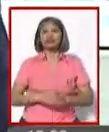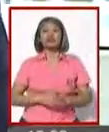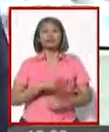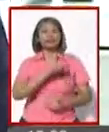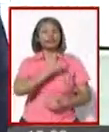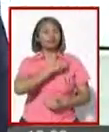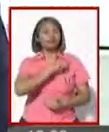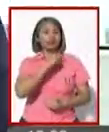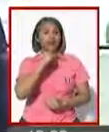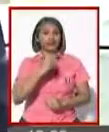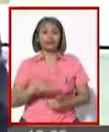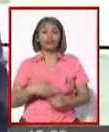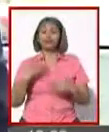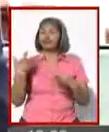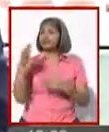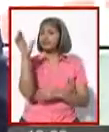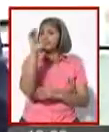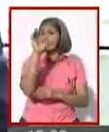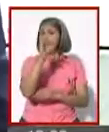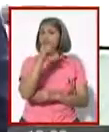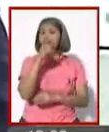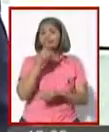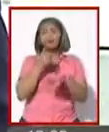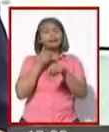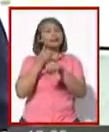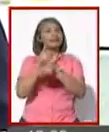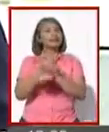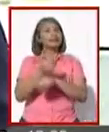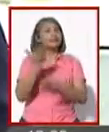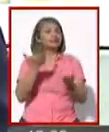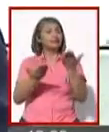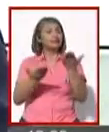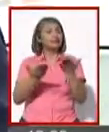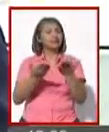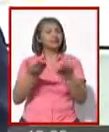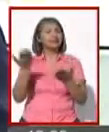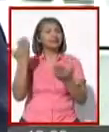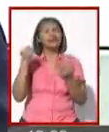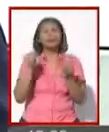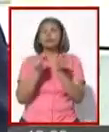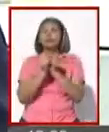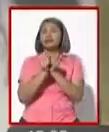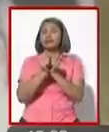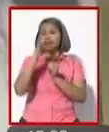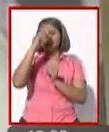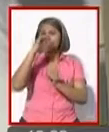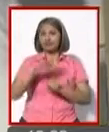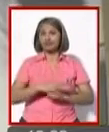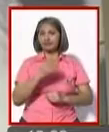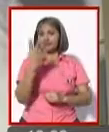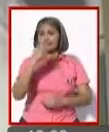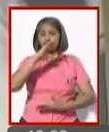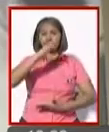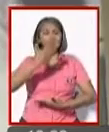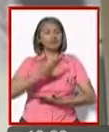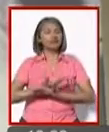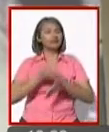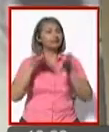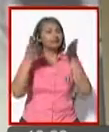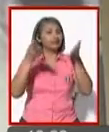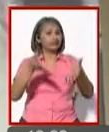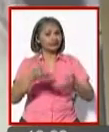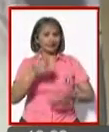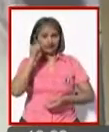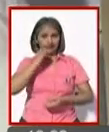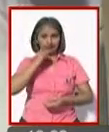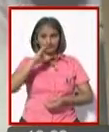la Fuerza Especial de Lucha contra el Crimen está buscando al agresor, quien sería aparentemente su expareja. Cuatro hijos son los que dejó en la